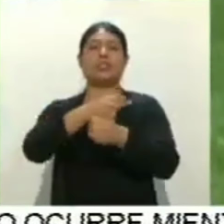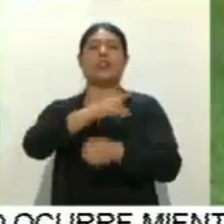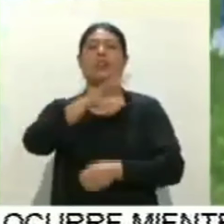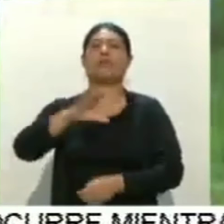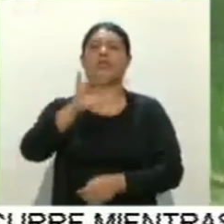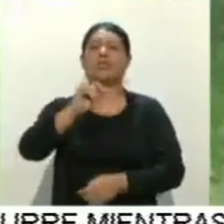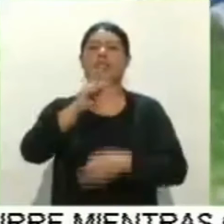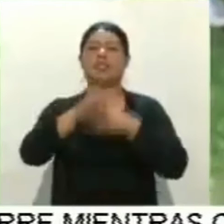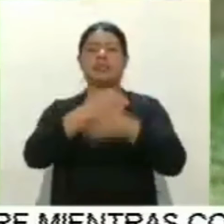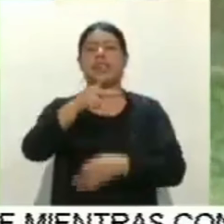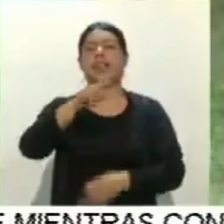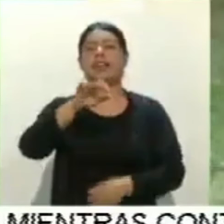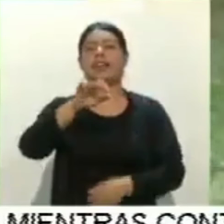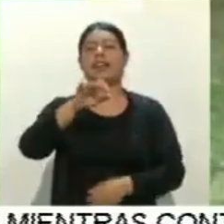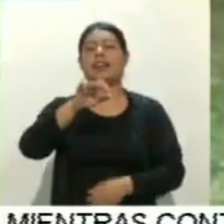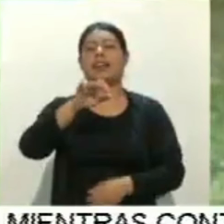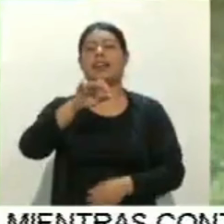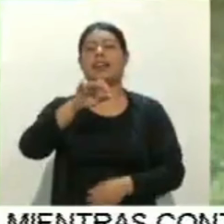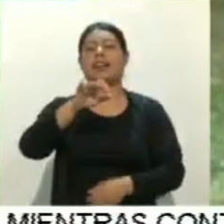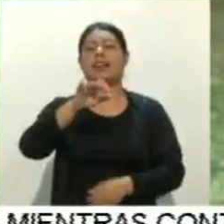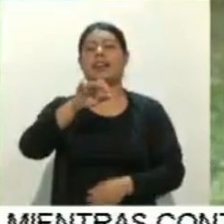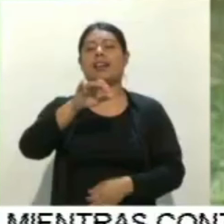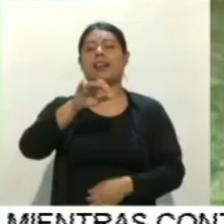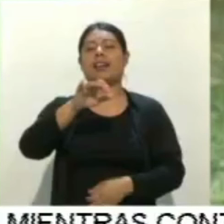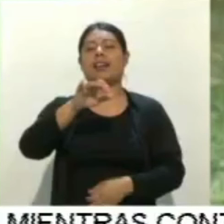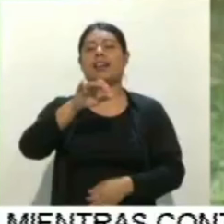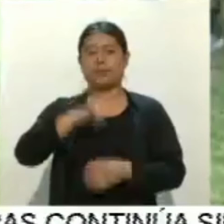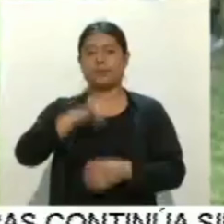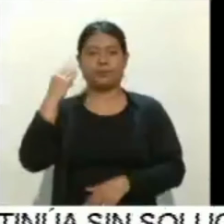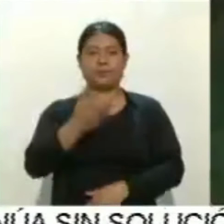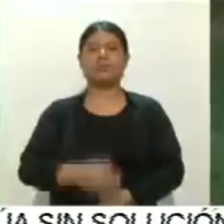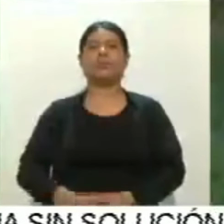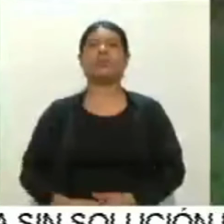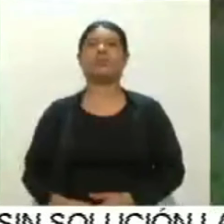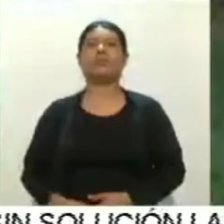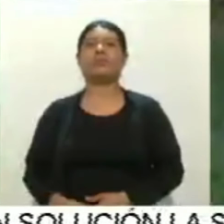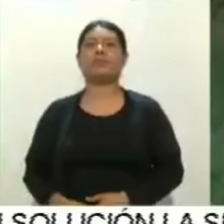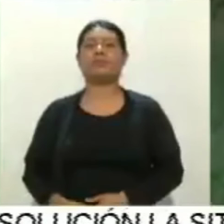los Santos, Carla Velasco, Azteca Cultura. ¡Arránquense, muchachos!